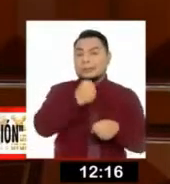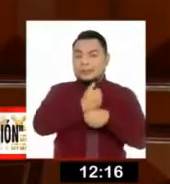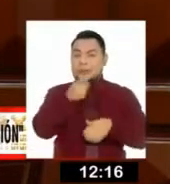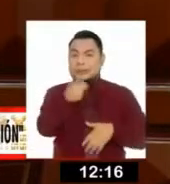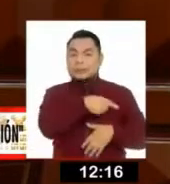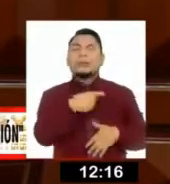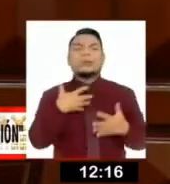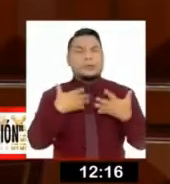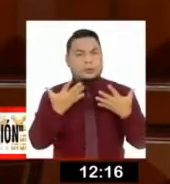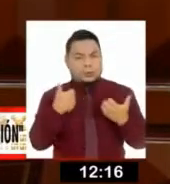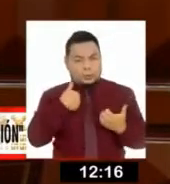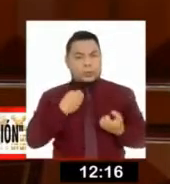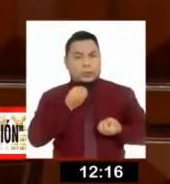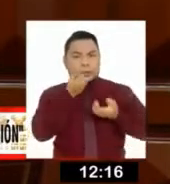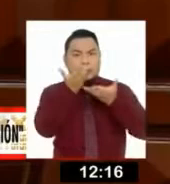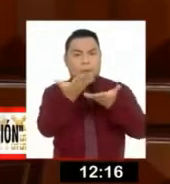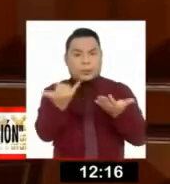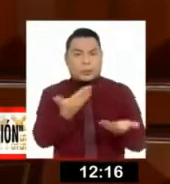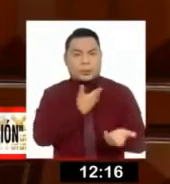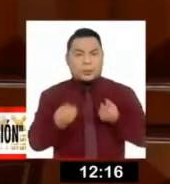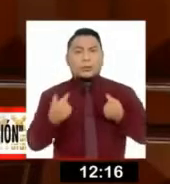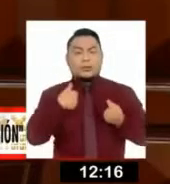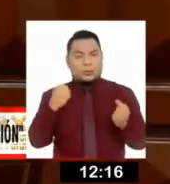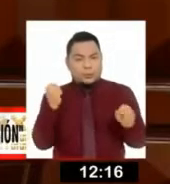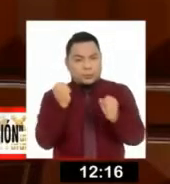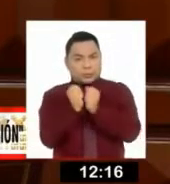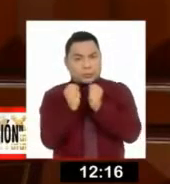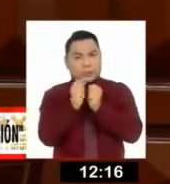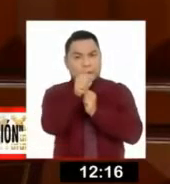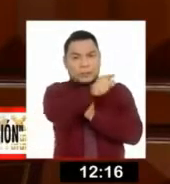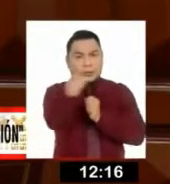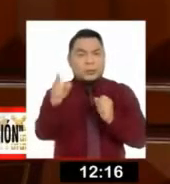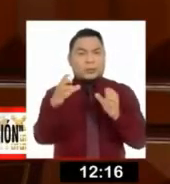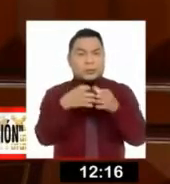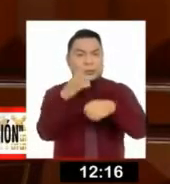que sepan que tienen en este gobierno a un aliado.